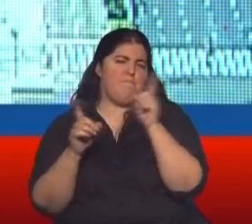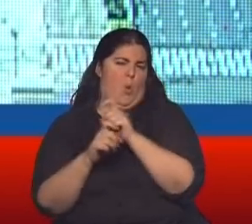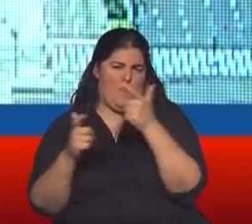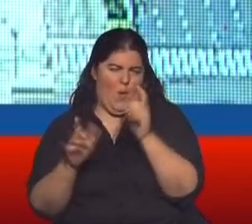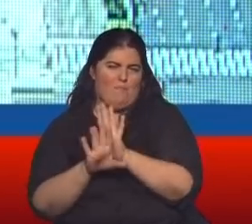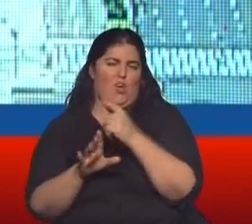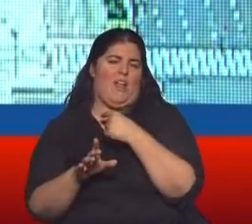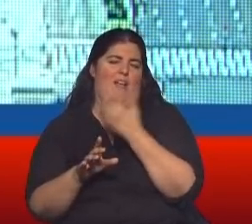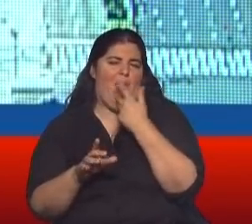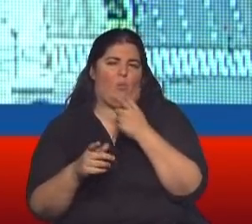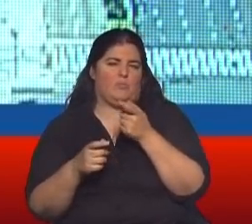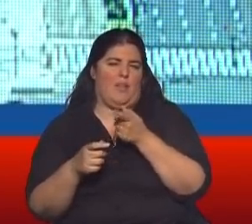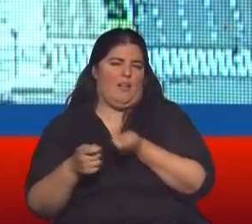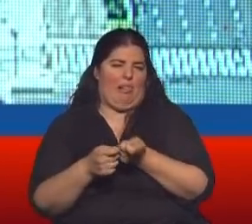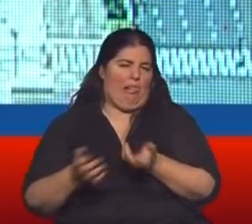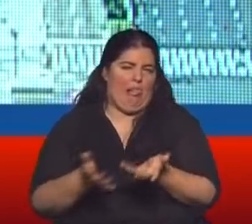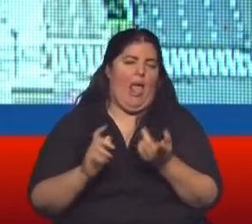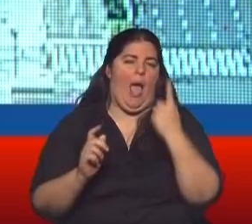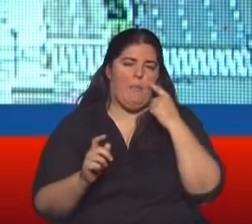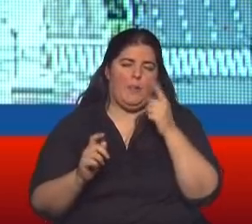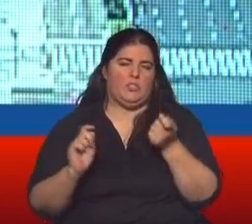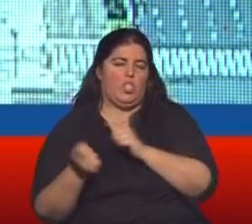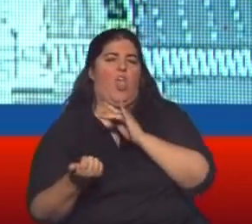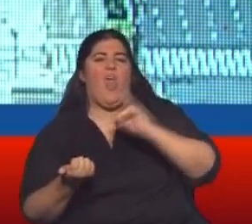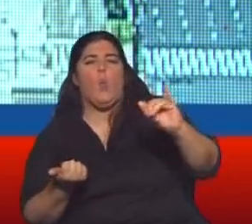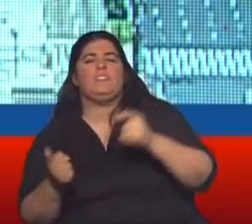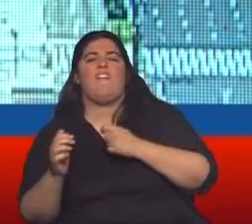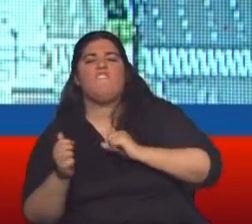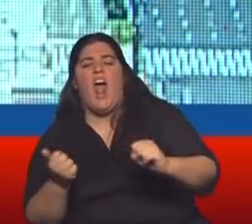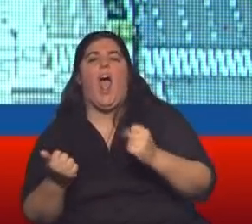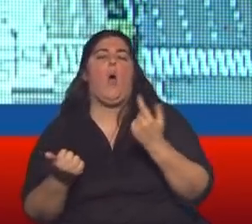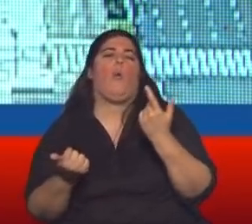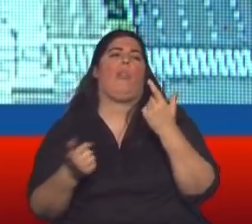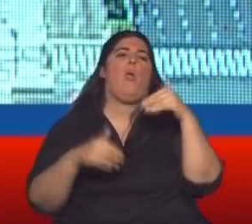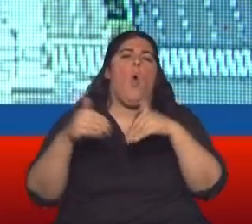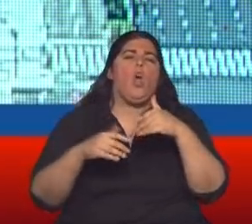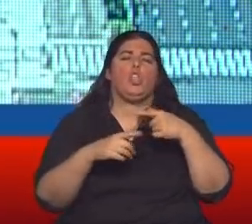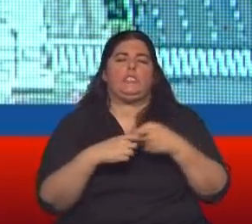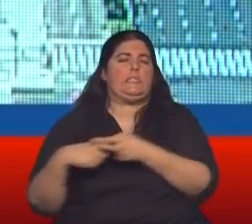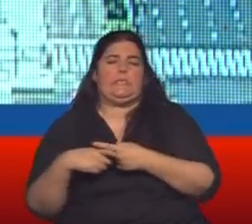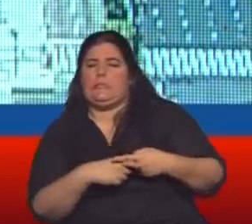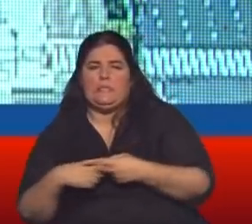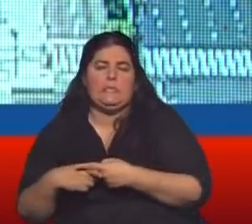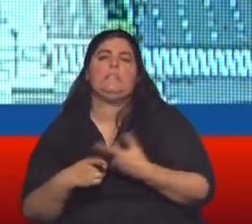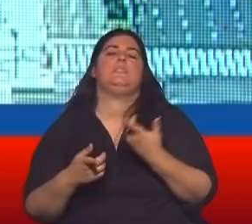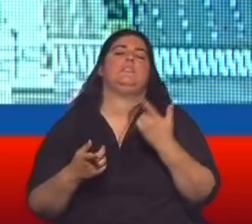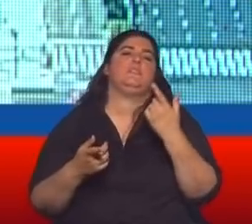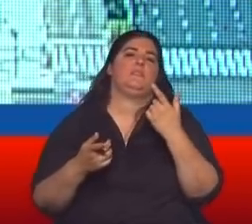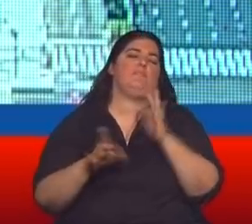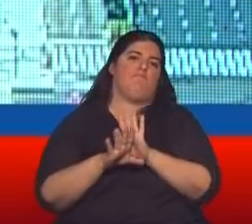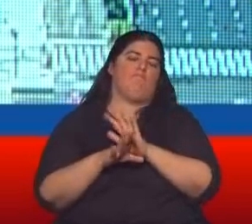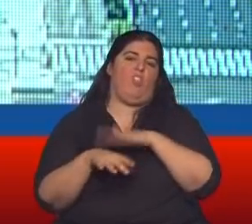lo intentó, decíamos recién, con el tema de denunciar el fraude electoral, de pelear los votos hasta último momento. Digo, juega al